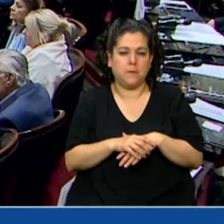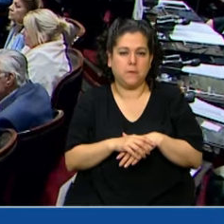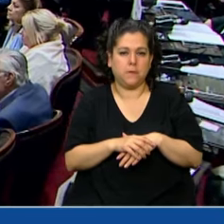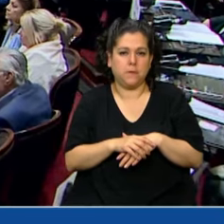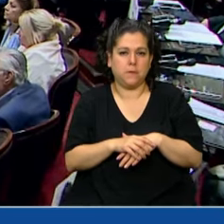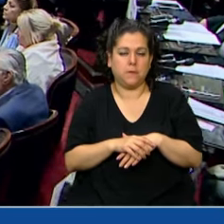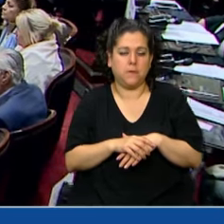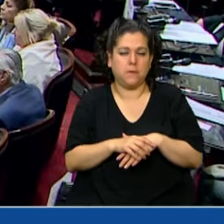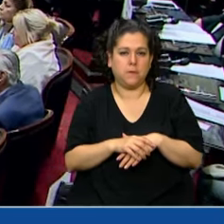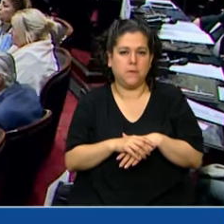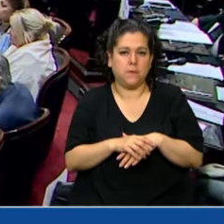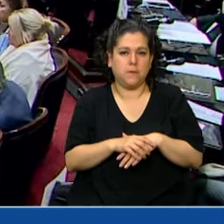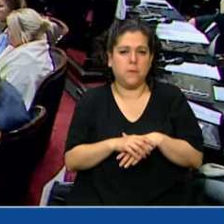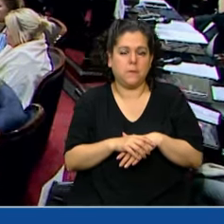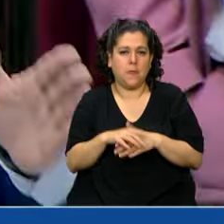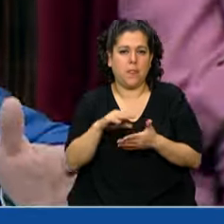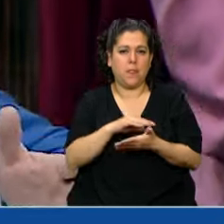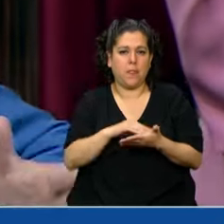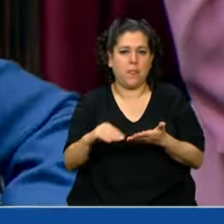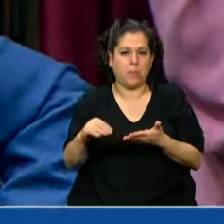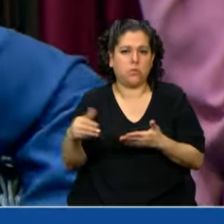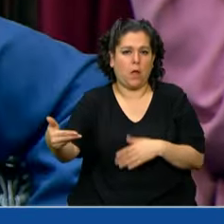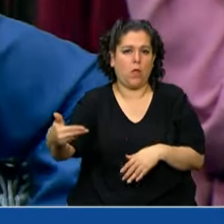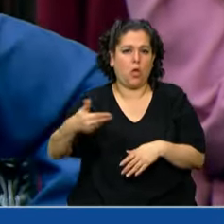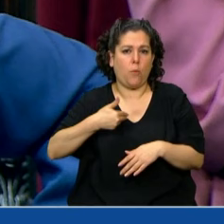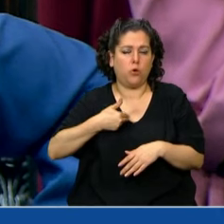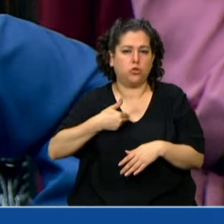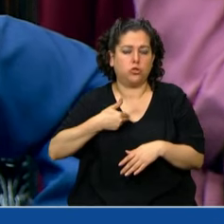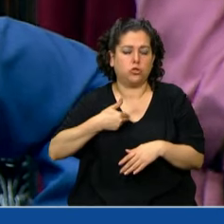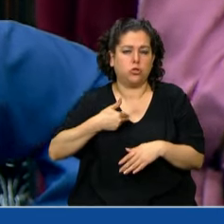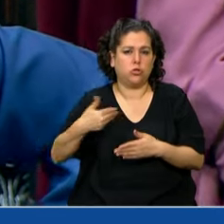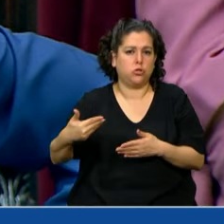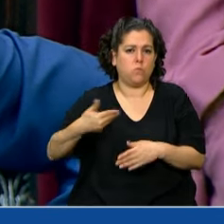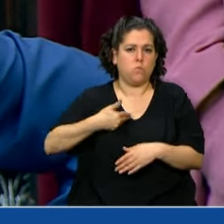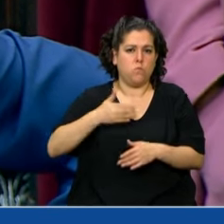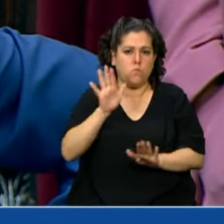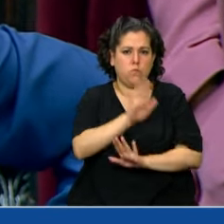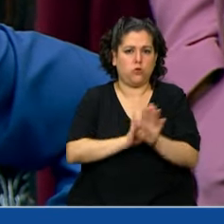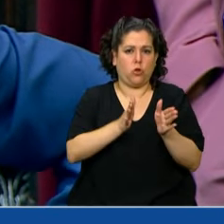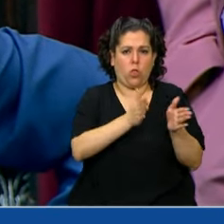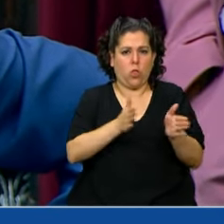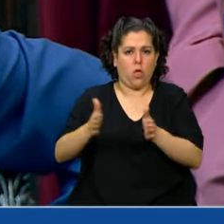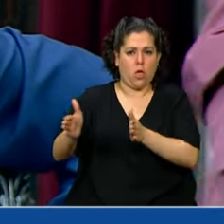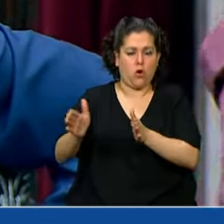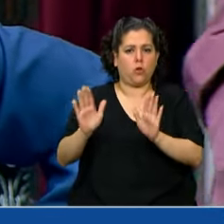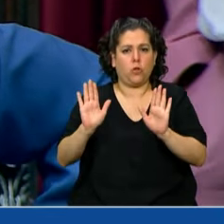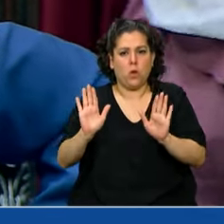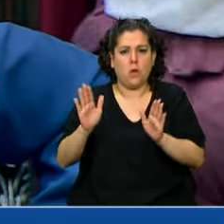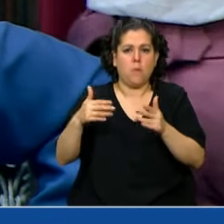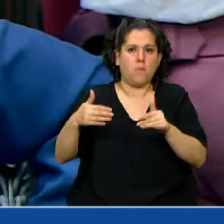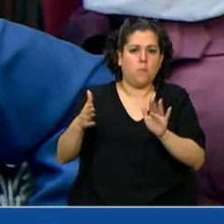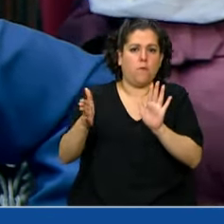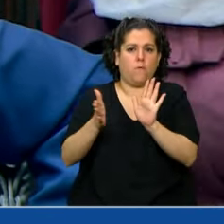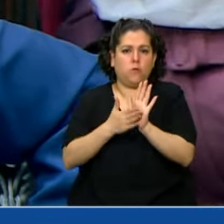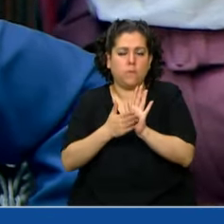orden el el diputado insiste en la moción de orden debo poner la consideración independientemente fundamentación o